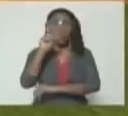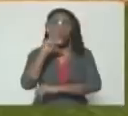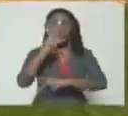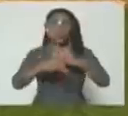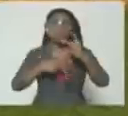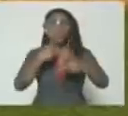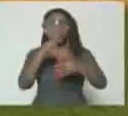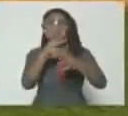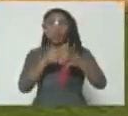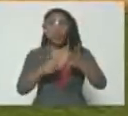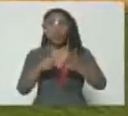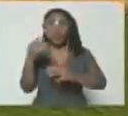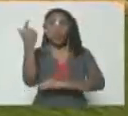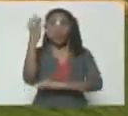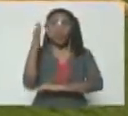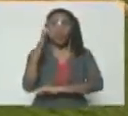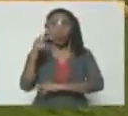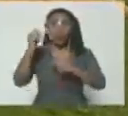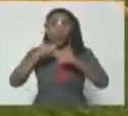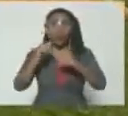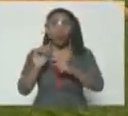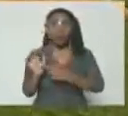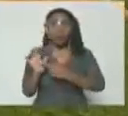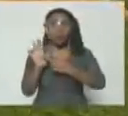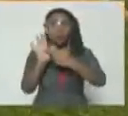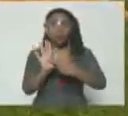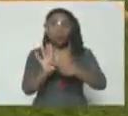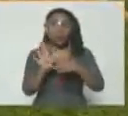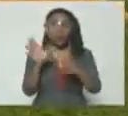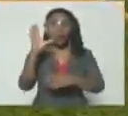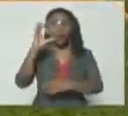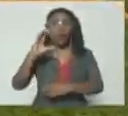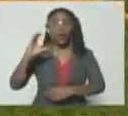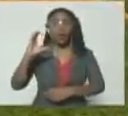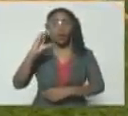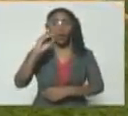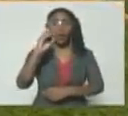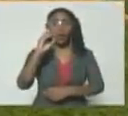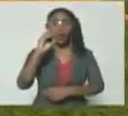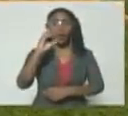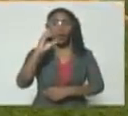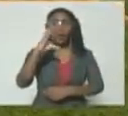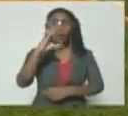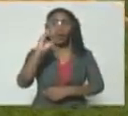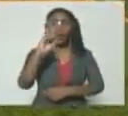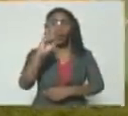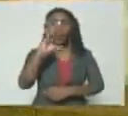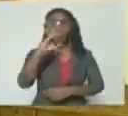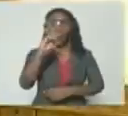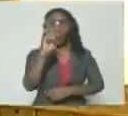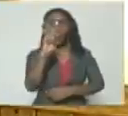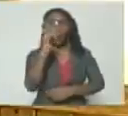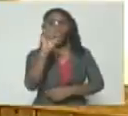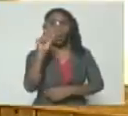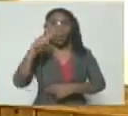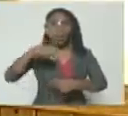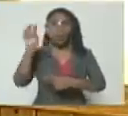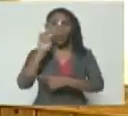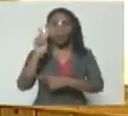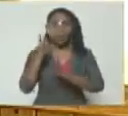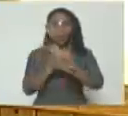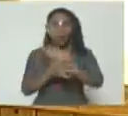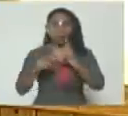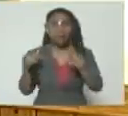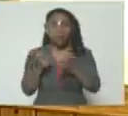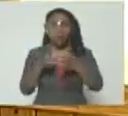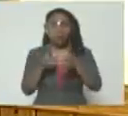bandera, hoy nos acompaña aquí también una representación del cocuy de Venezuela, de varios productores de cocuy que están aquí como